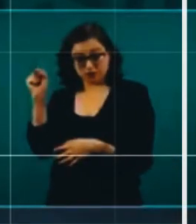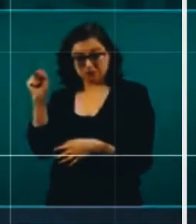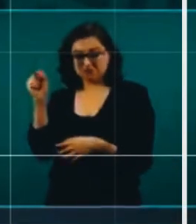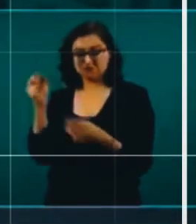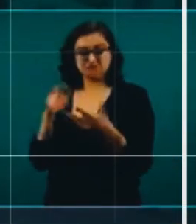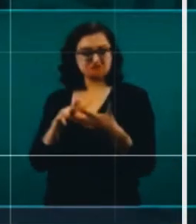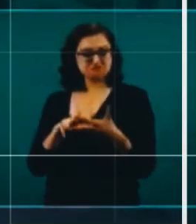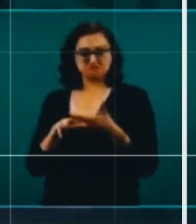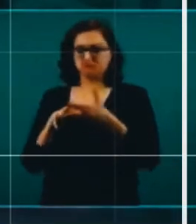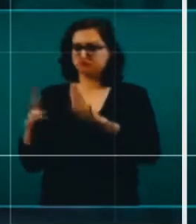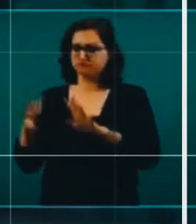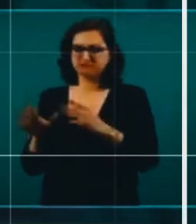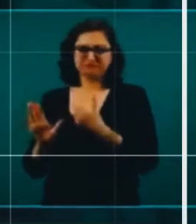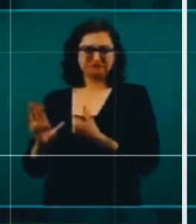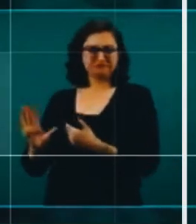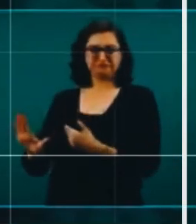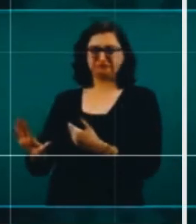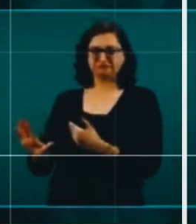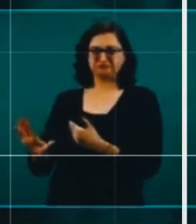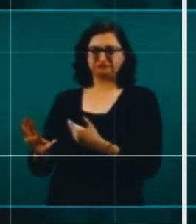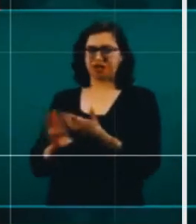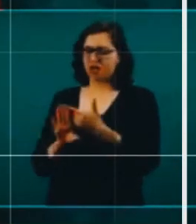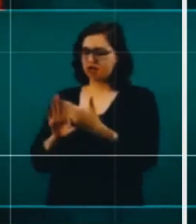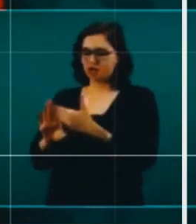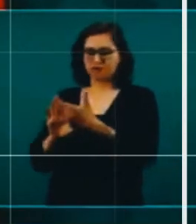No violencia.